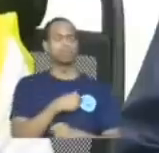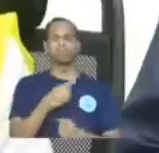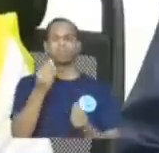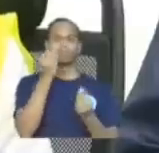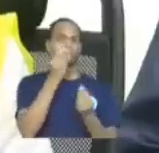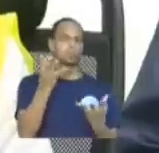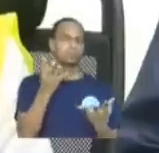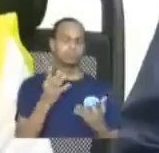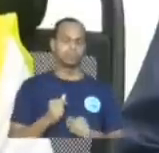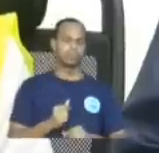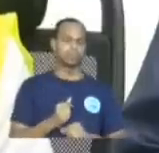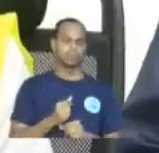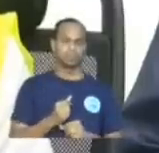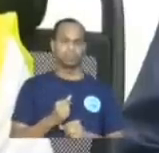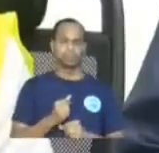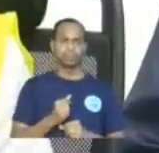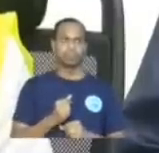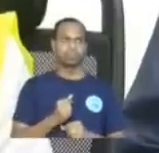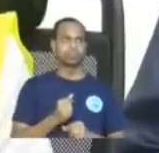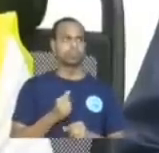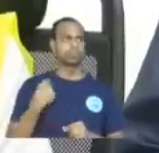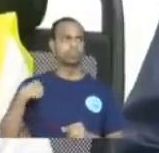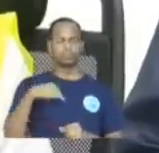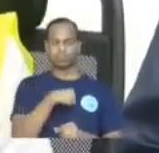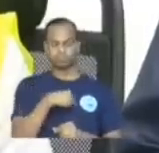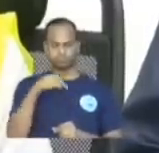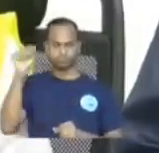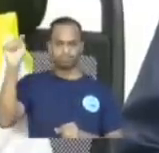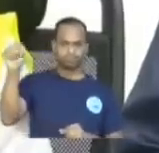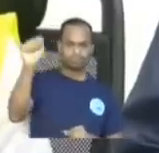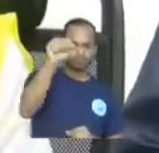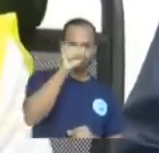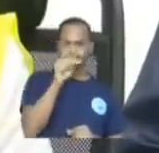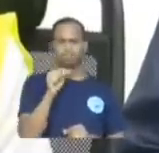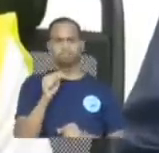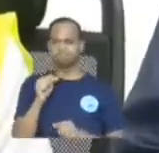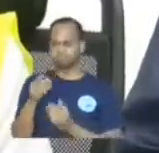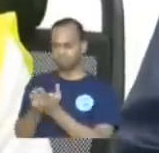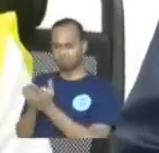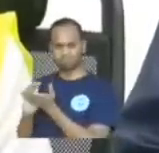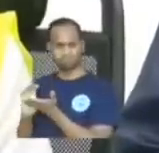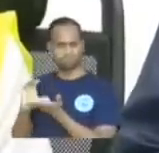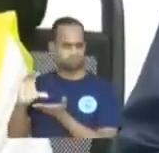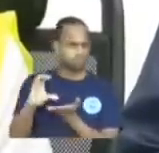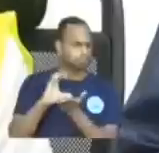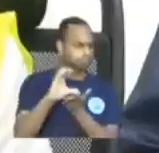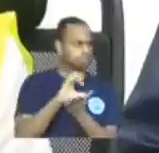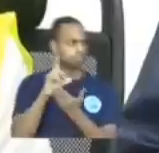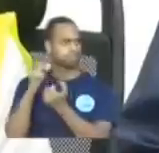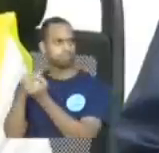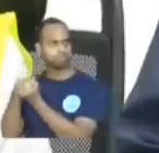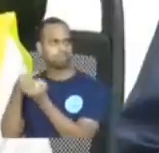para ver qué fondos especiales podemos disponer y